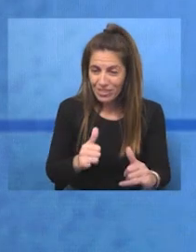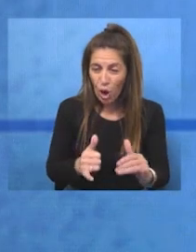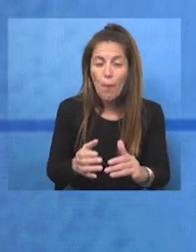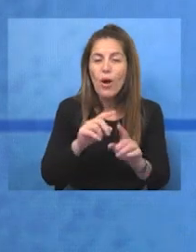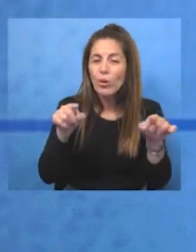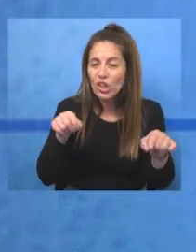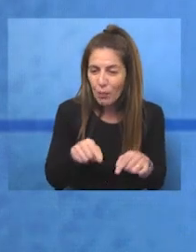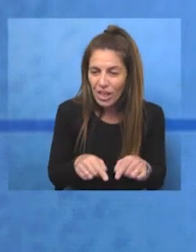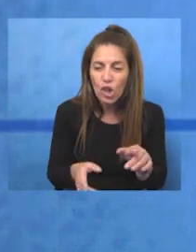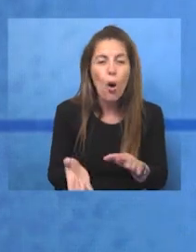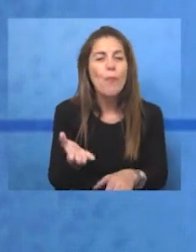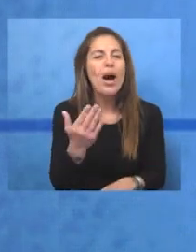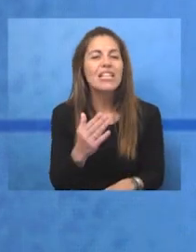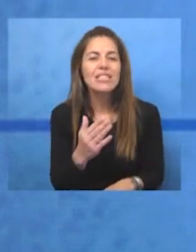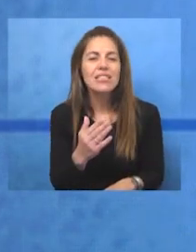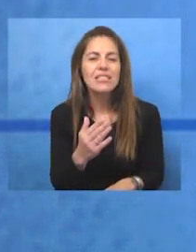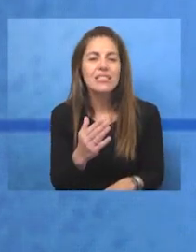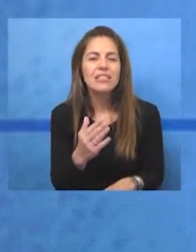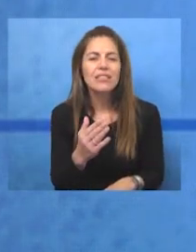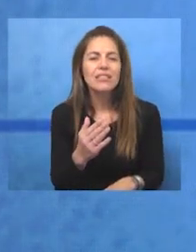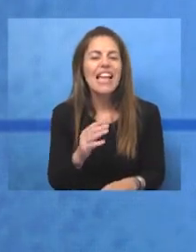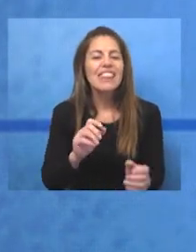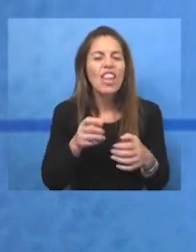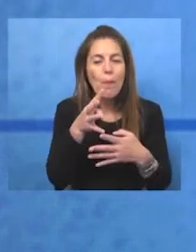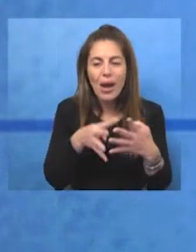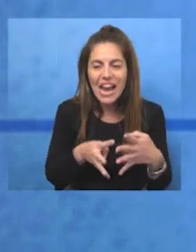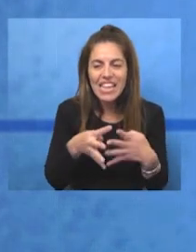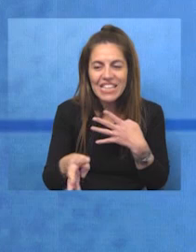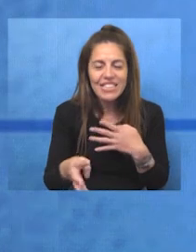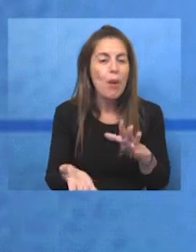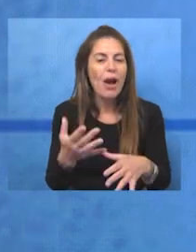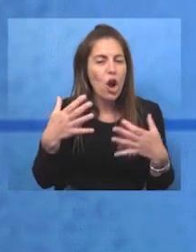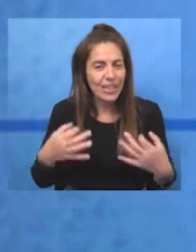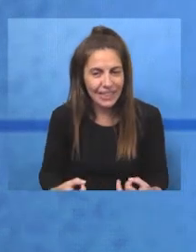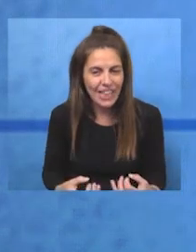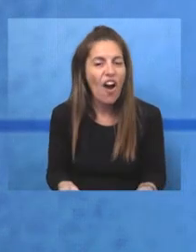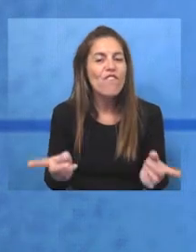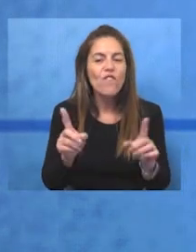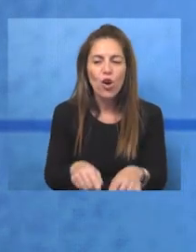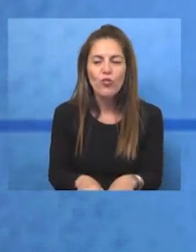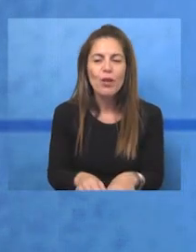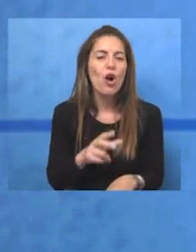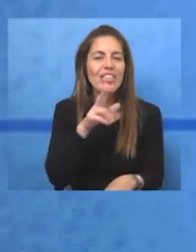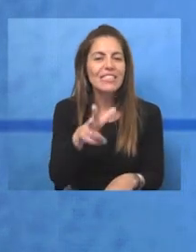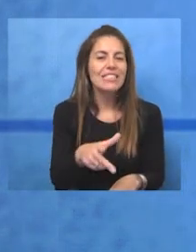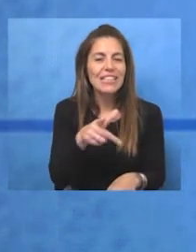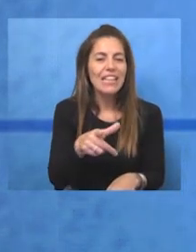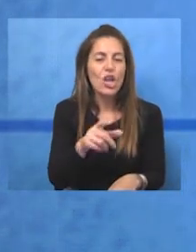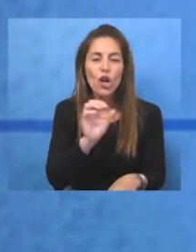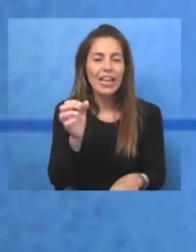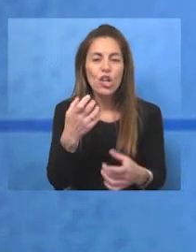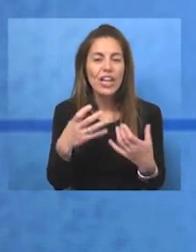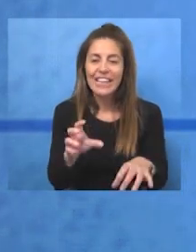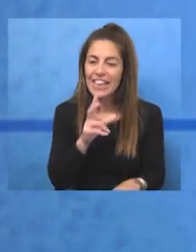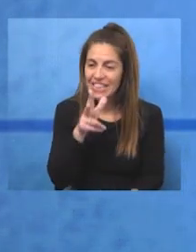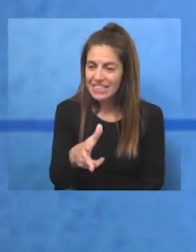cuestionamiento con más eh eh transparencia con más honestidad volvemos a decirle en la cara lo que nadie le quiere